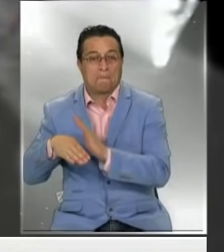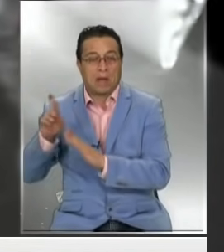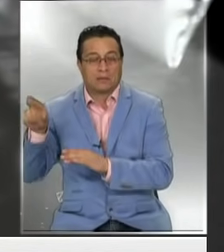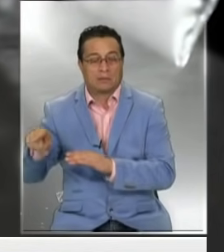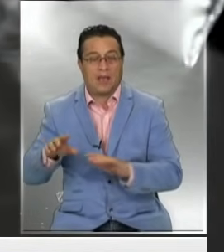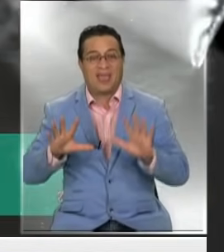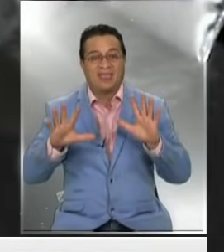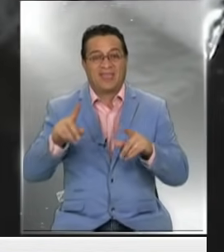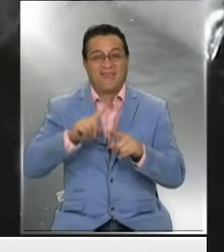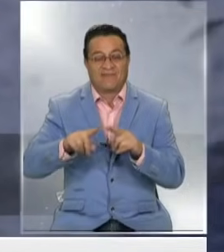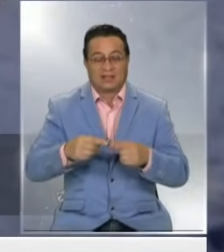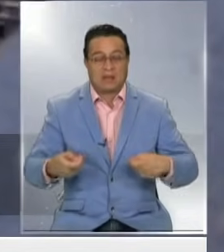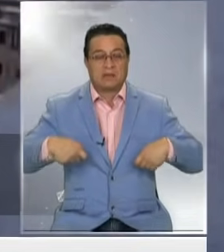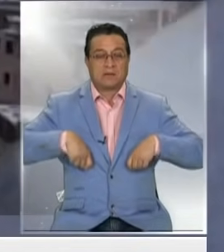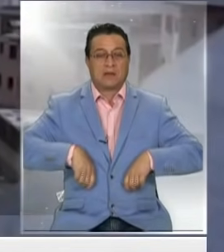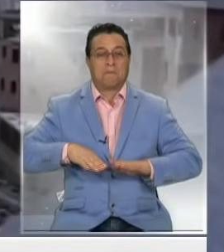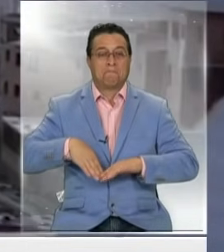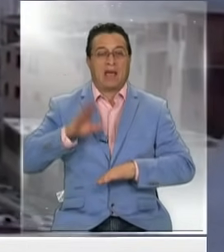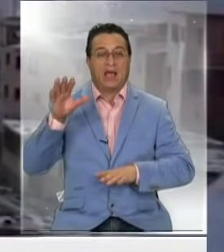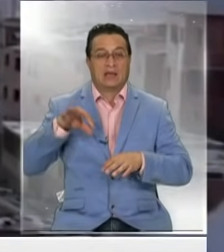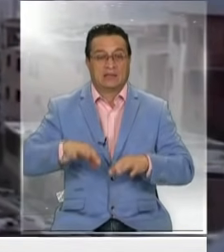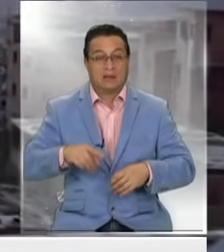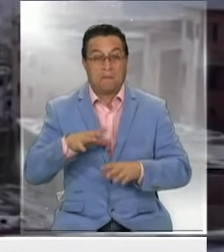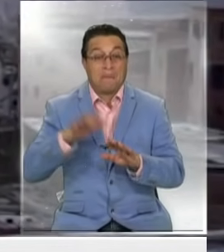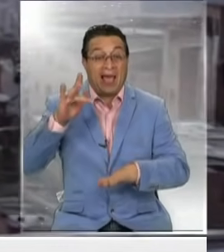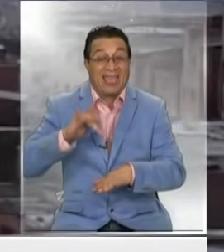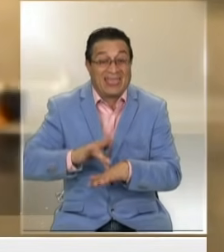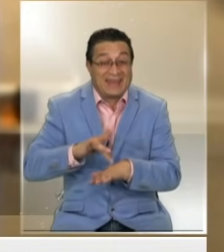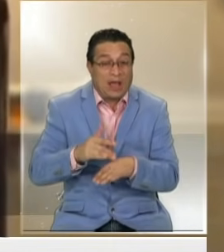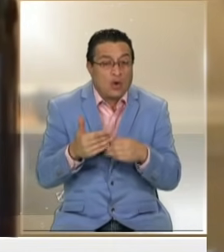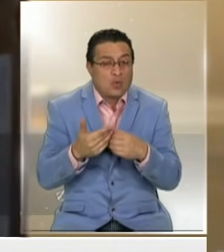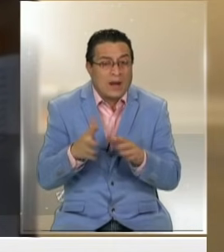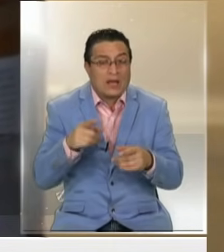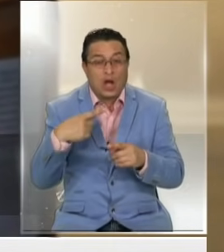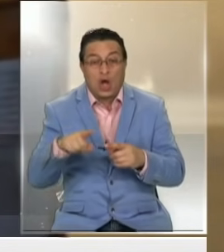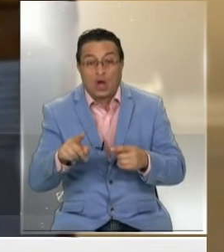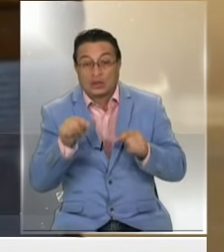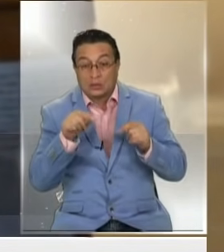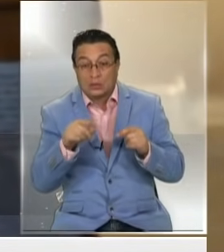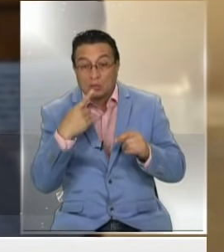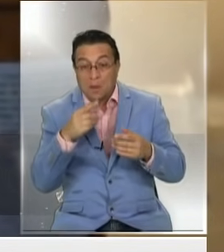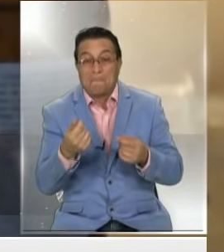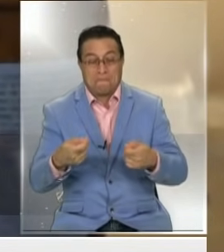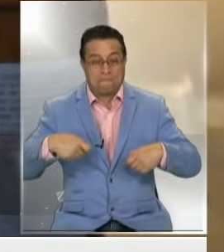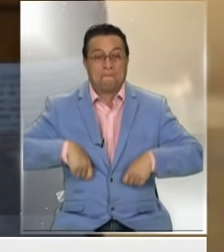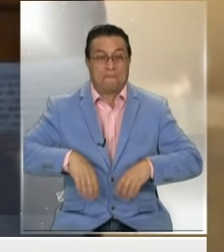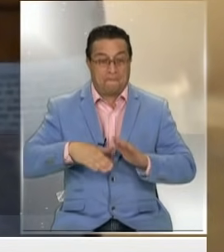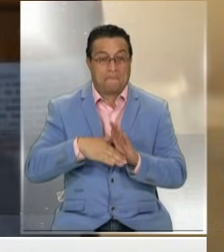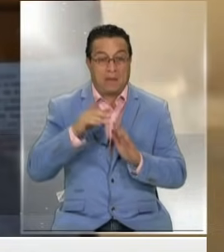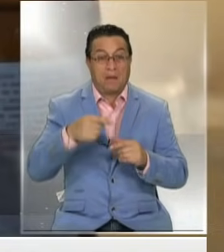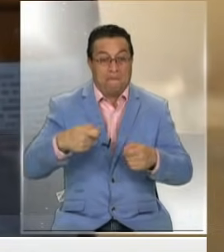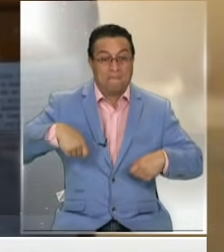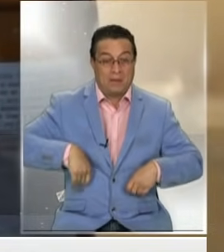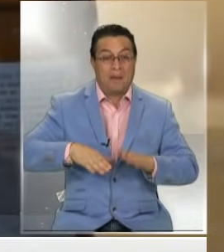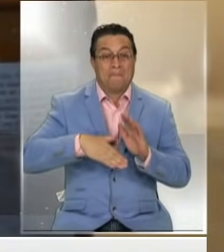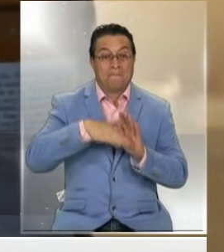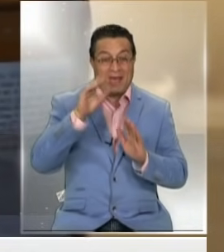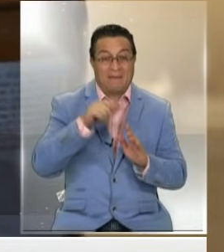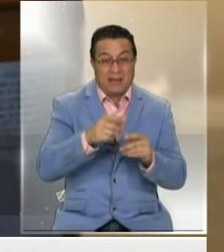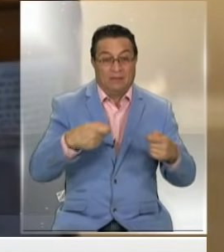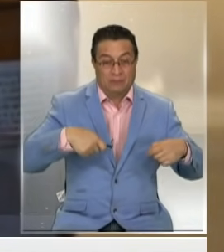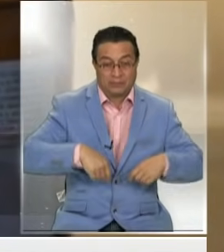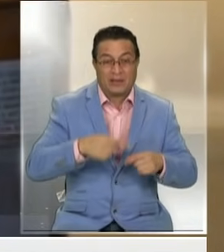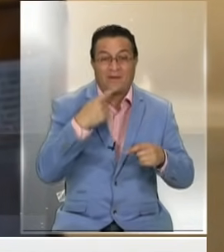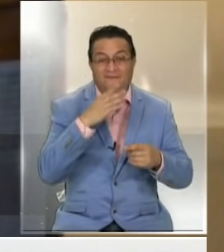10 veces más de ganancia. Es más delicado que cualquier otra droga en esos momentos porque es lo que está dando más plata. Da más plata que el menudo, que el perico,